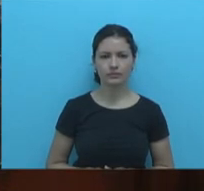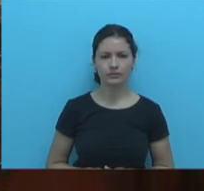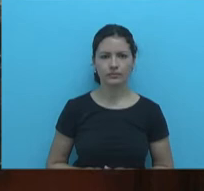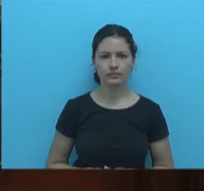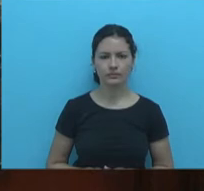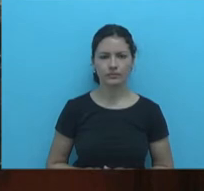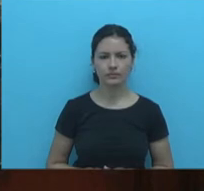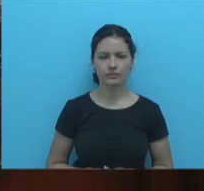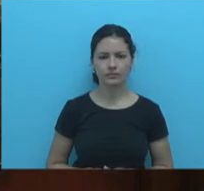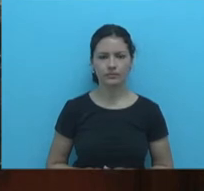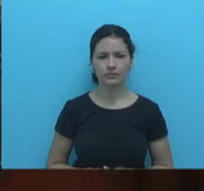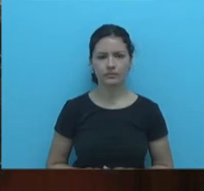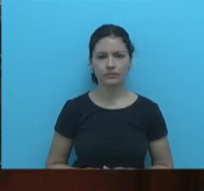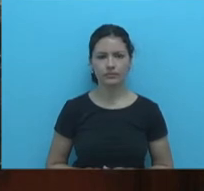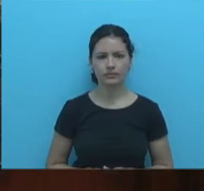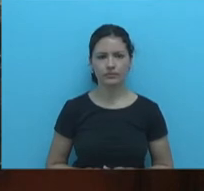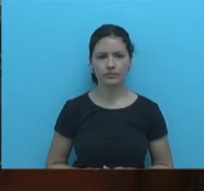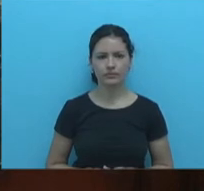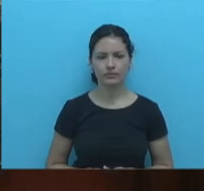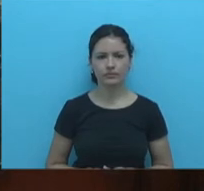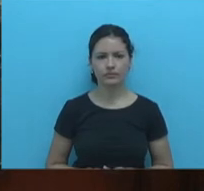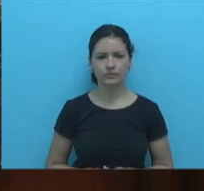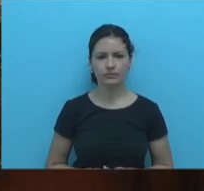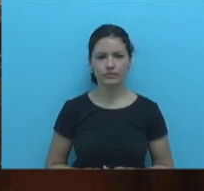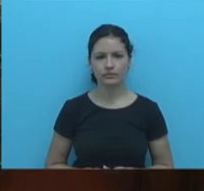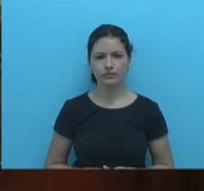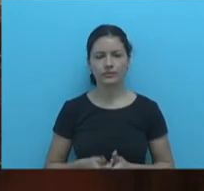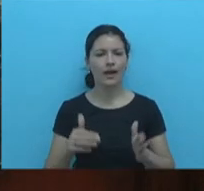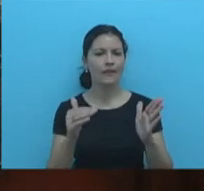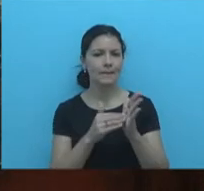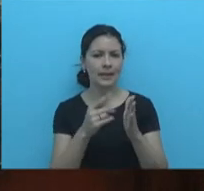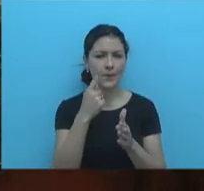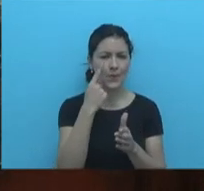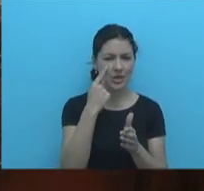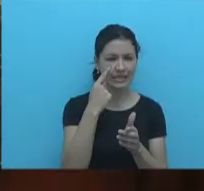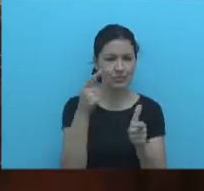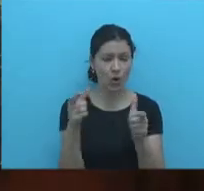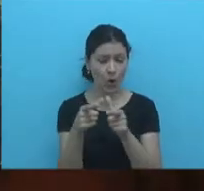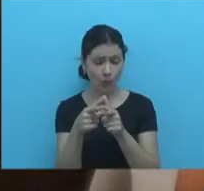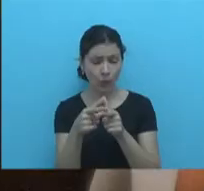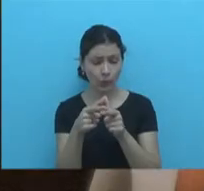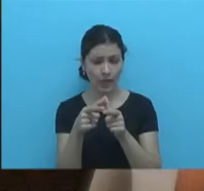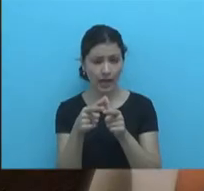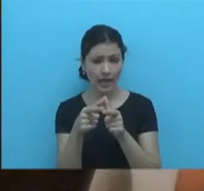Como dice que ya por municipio, su secretaría y ministerio